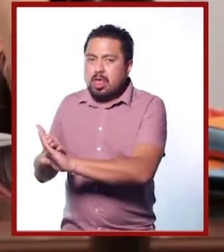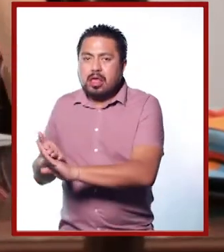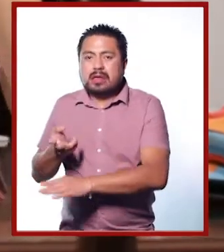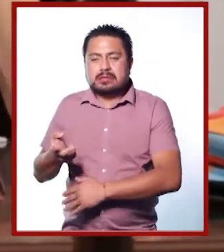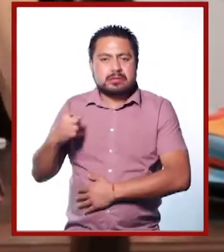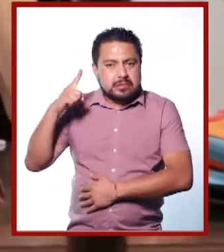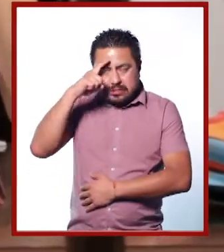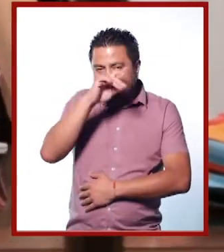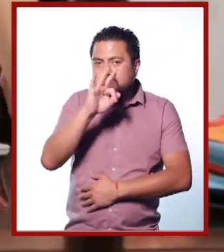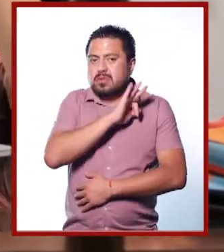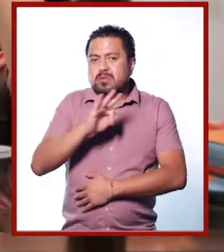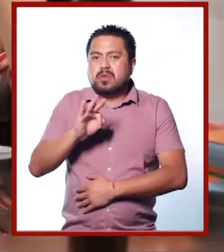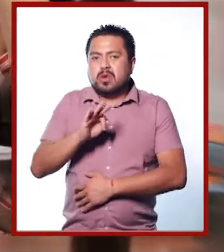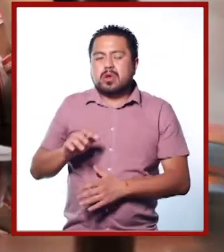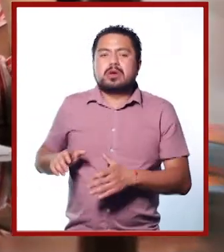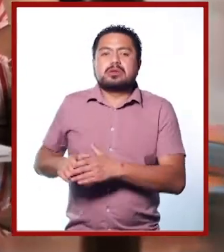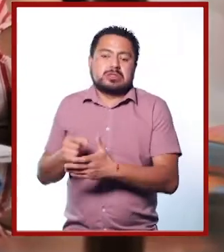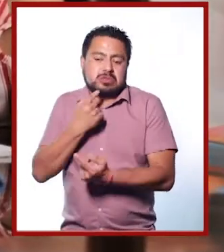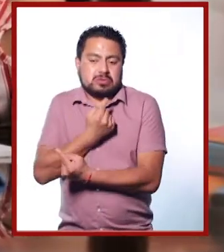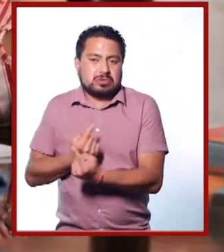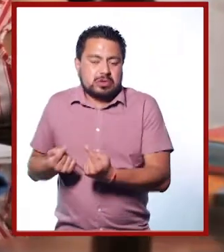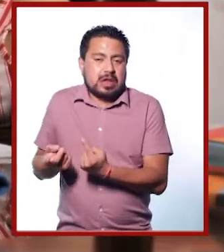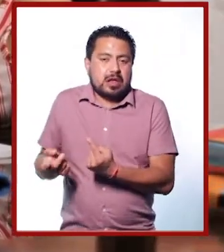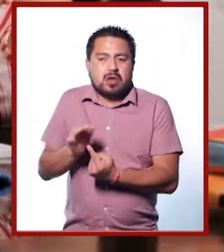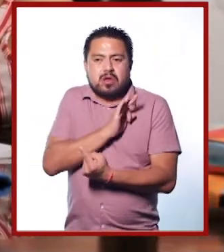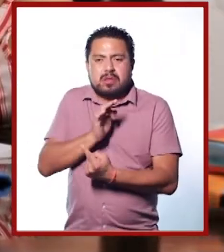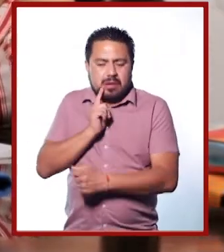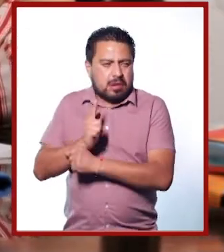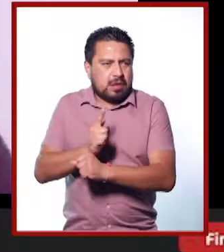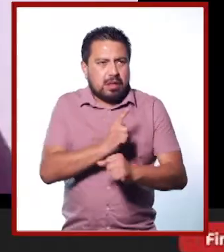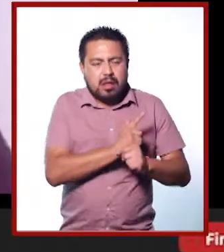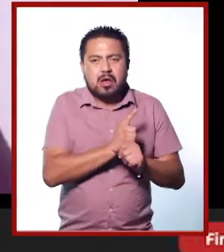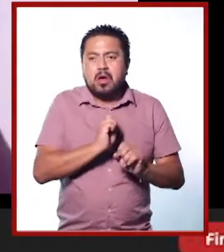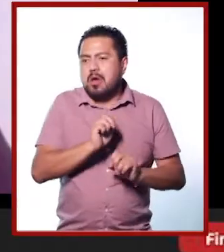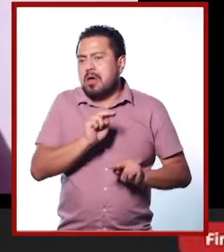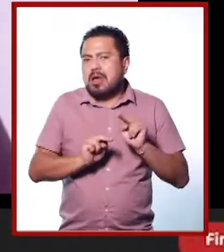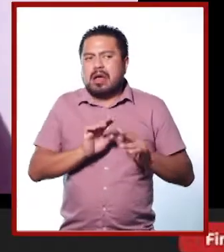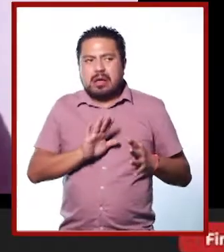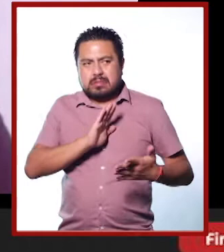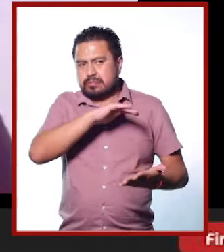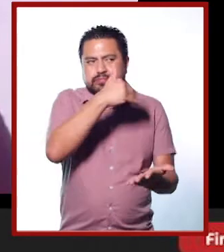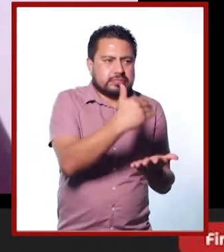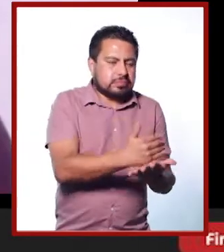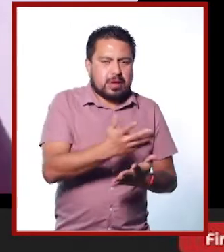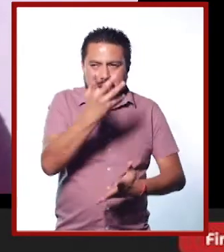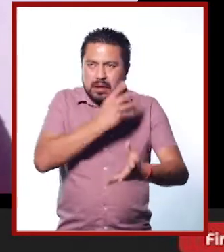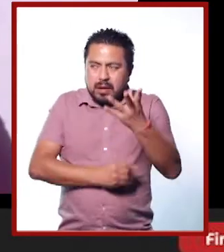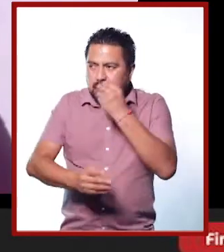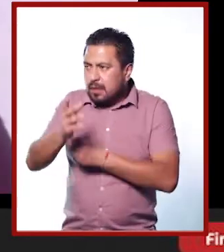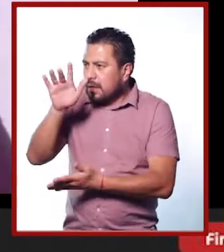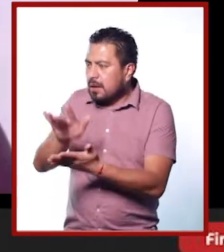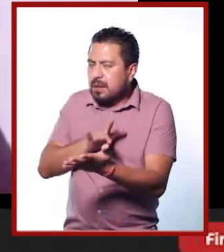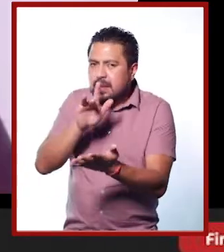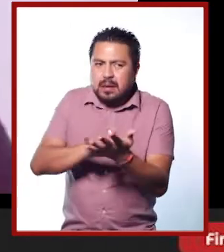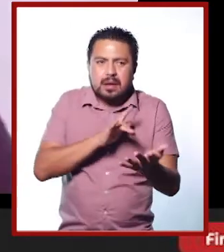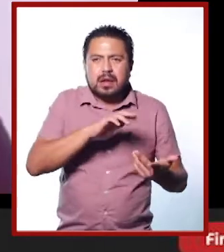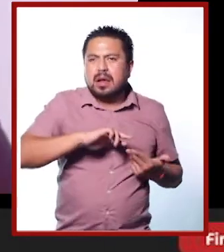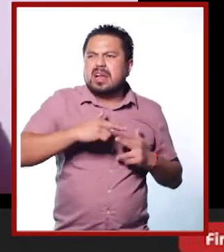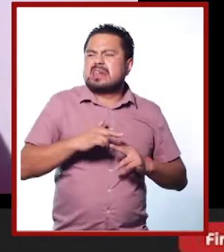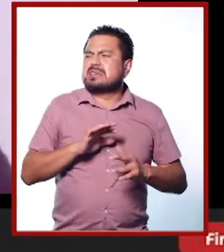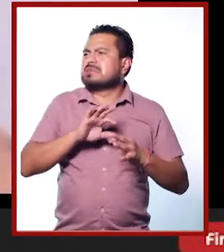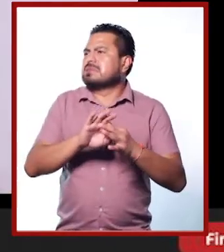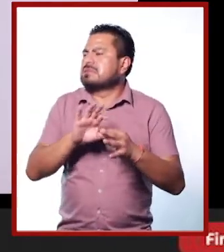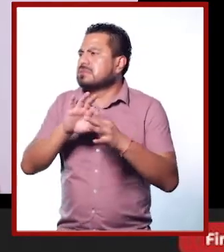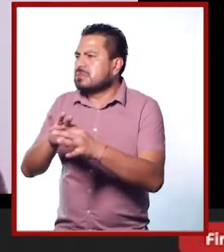violencia, es difícil que la o el niño pueda identificarla o detenerla. Va aprendiendo y va